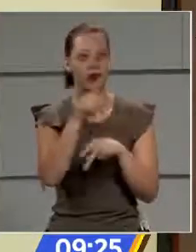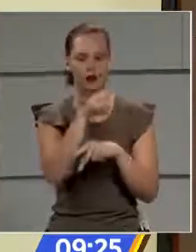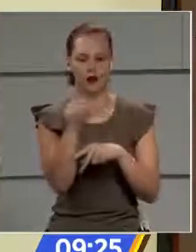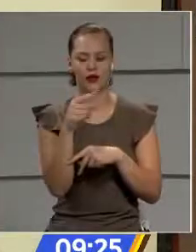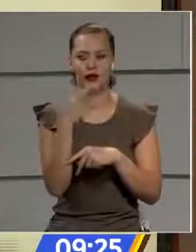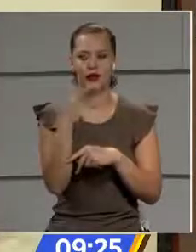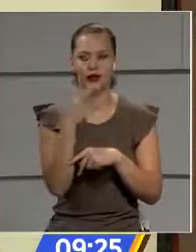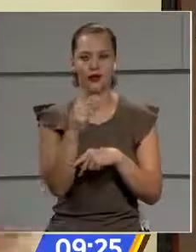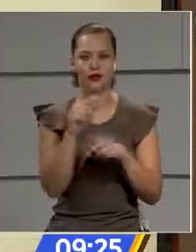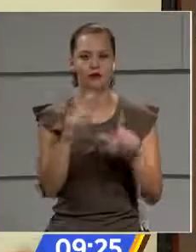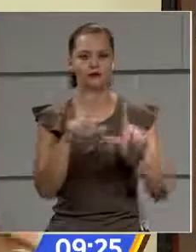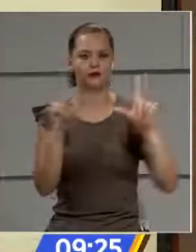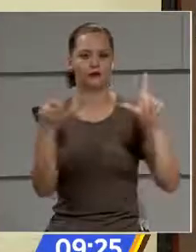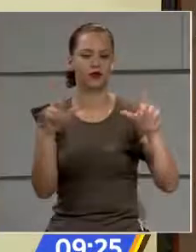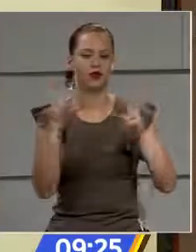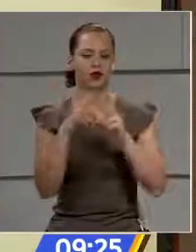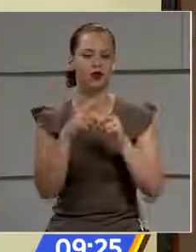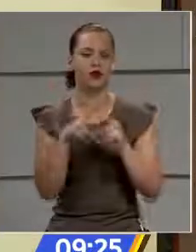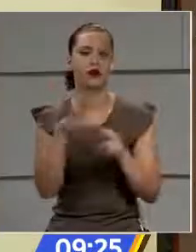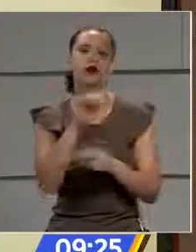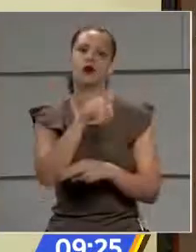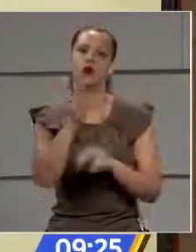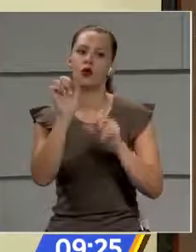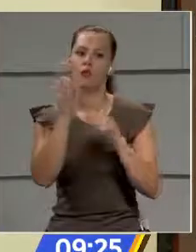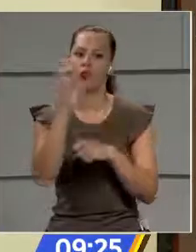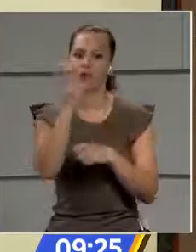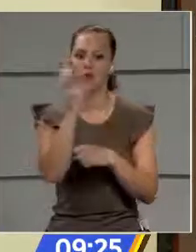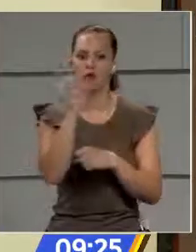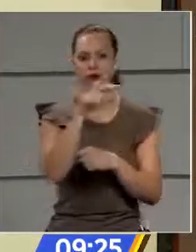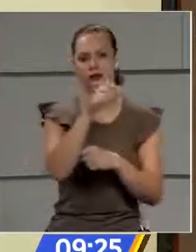abajito tiene que aparecer el nombre y así ustedes lo pueden buscar